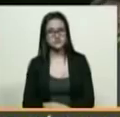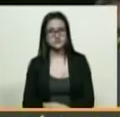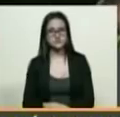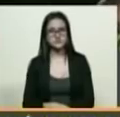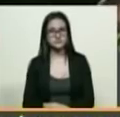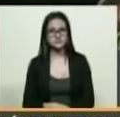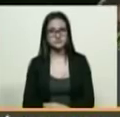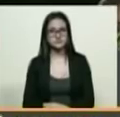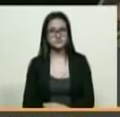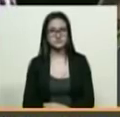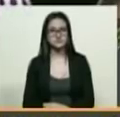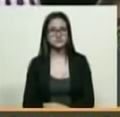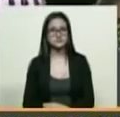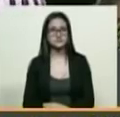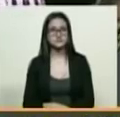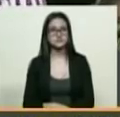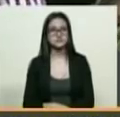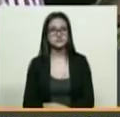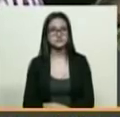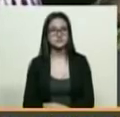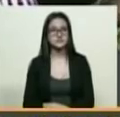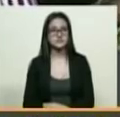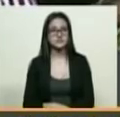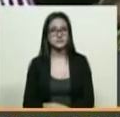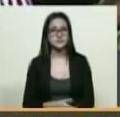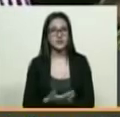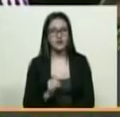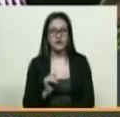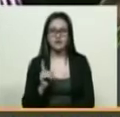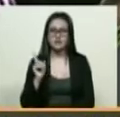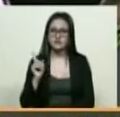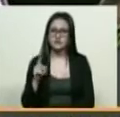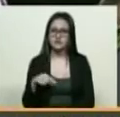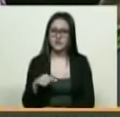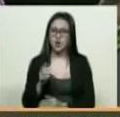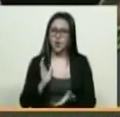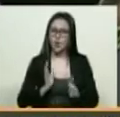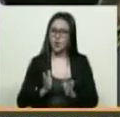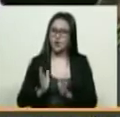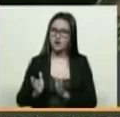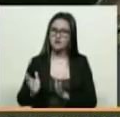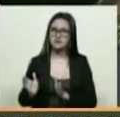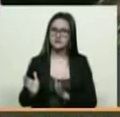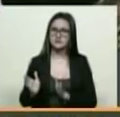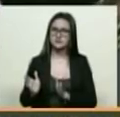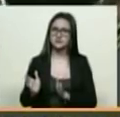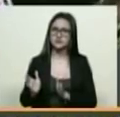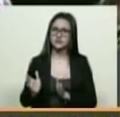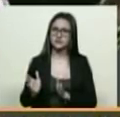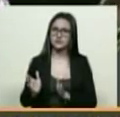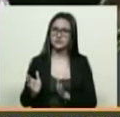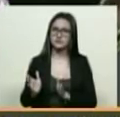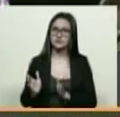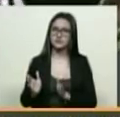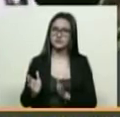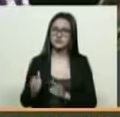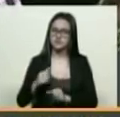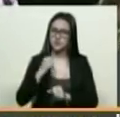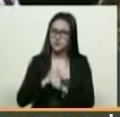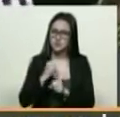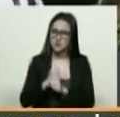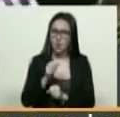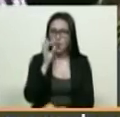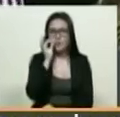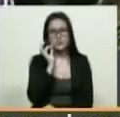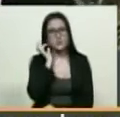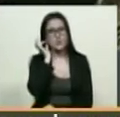Tenemos además, compatriotas, el desafío de la organización estable del inmenso ejército de